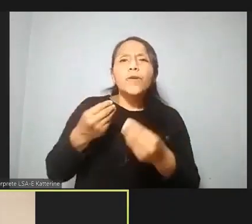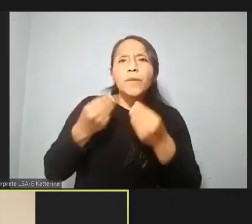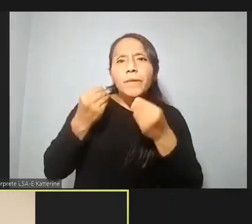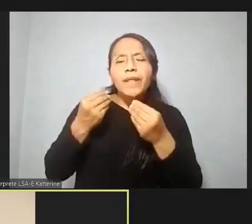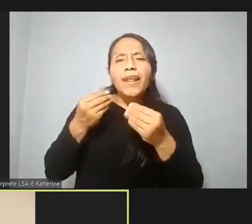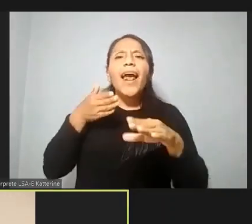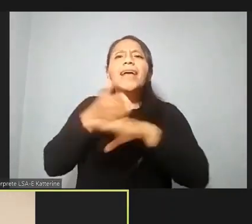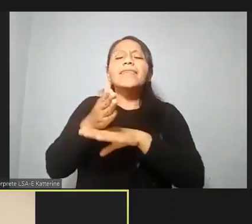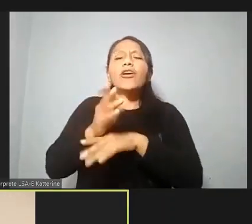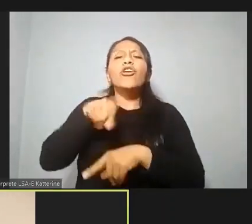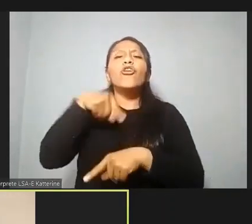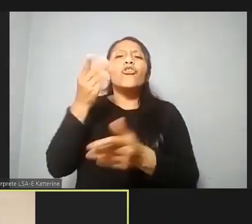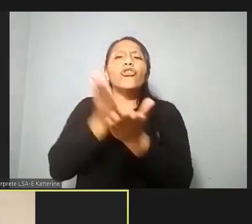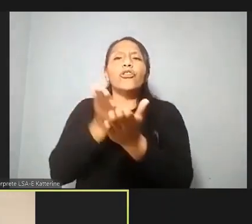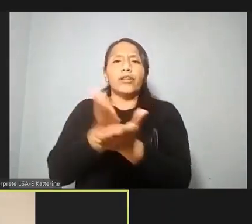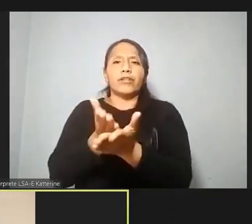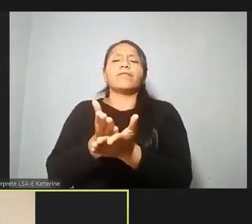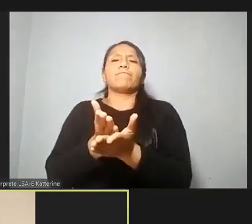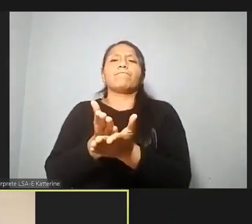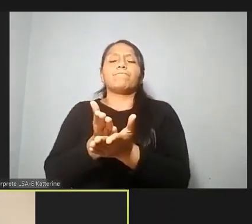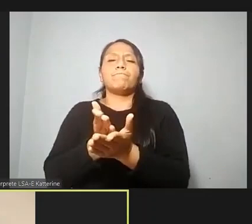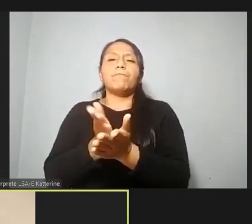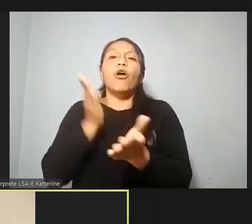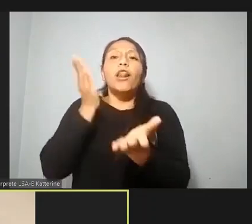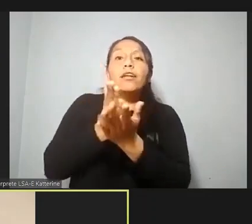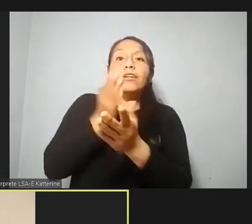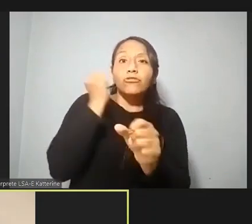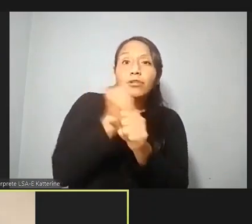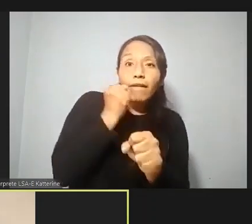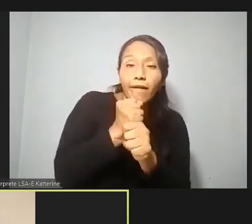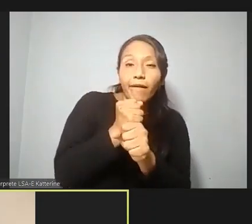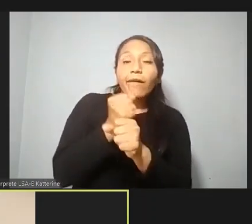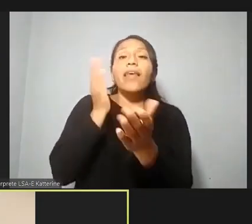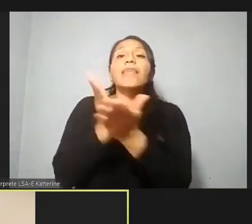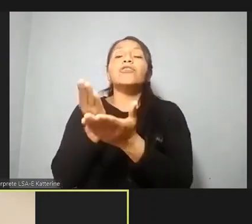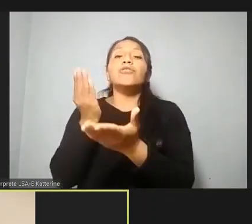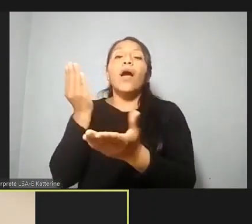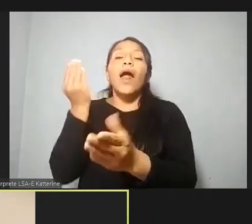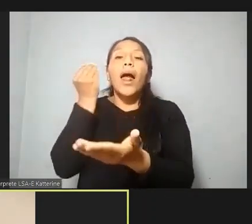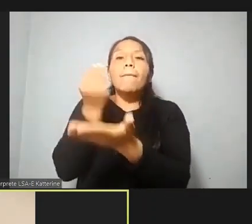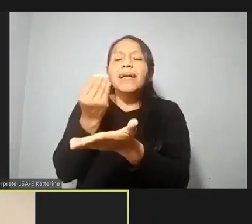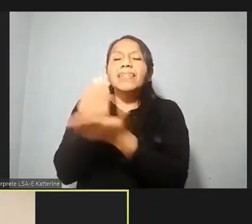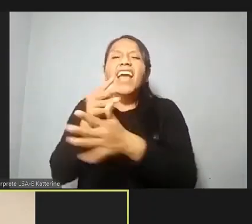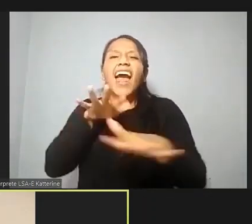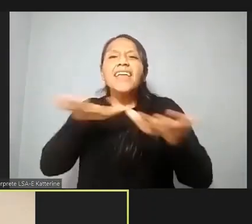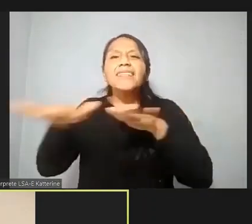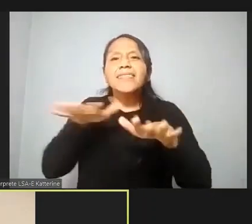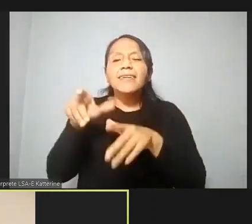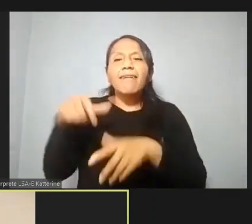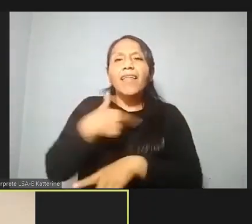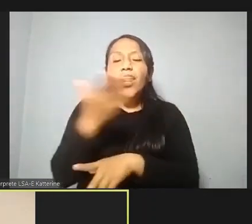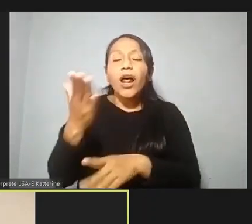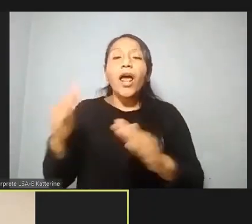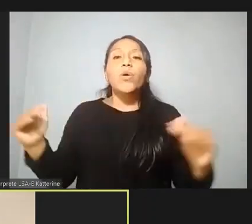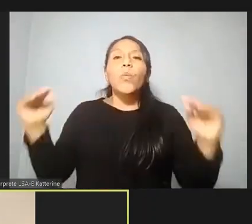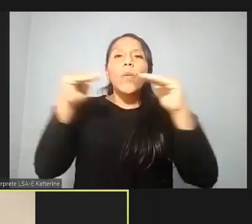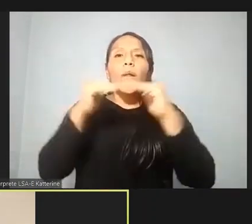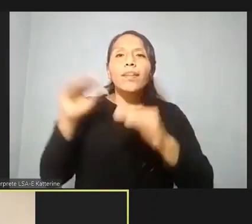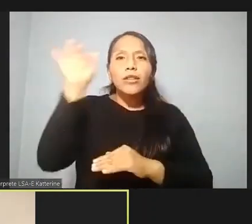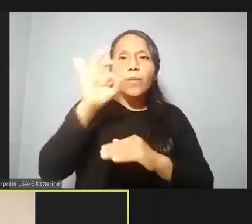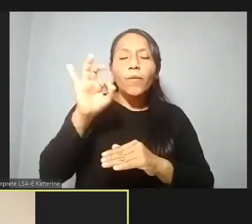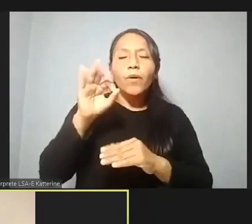a otros derechos, como el derecho al trabajo, a la participación activa en la comunidad, a la igualdad de oportunidades y a una